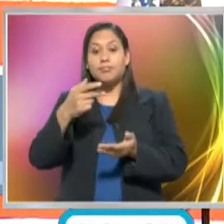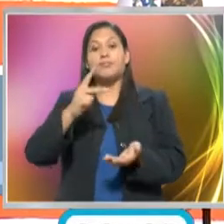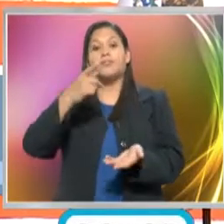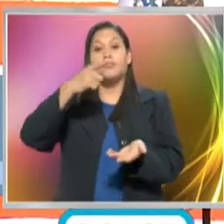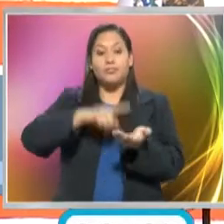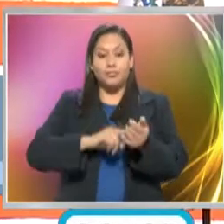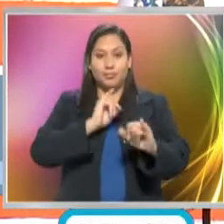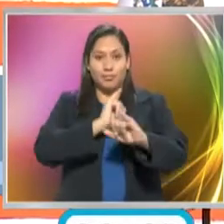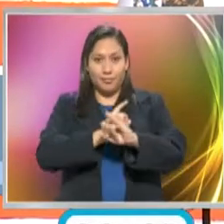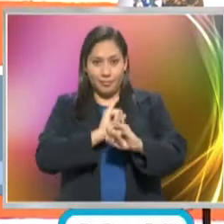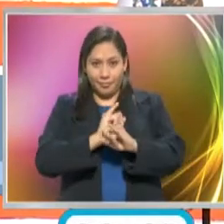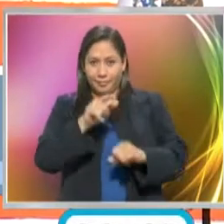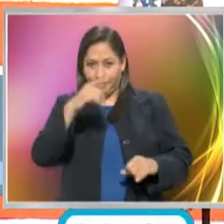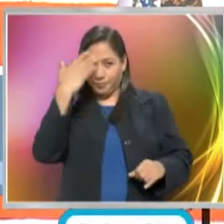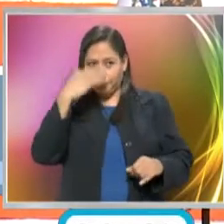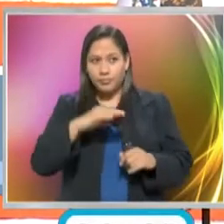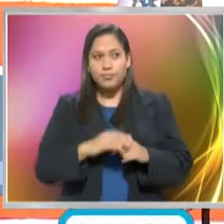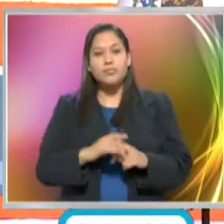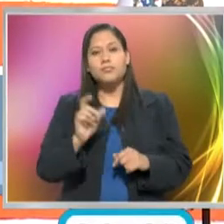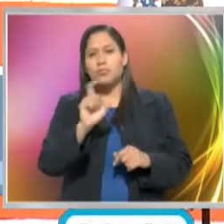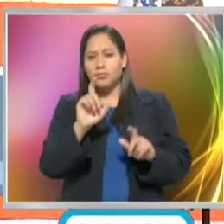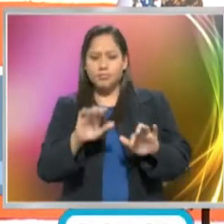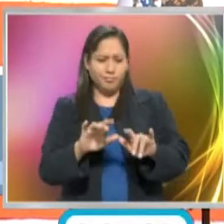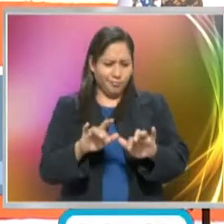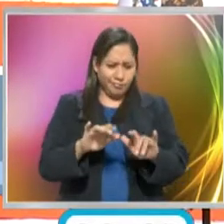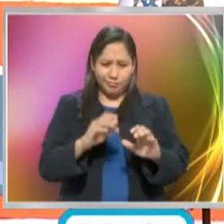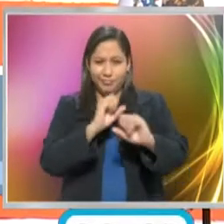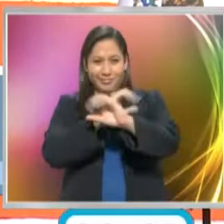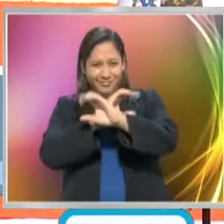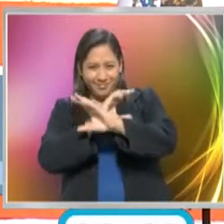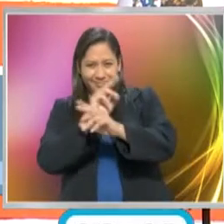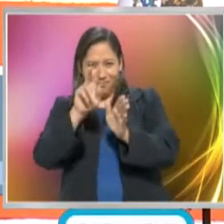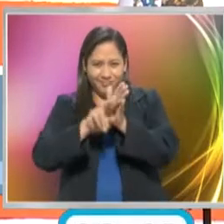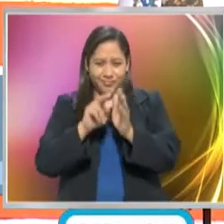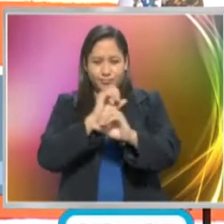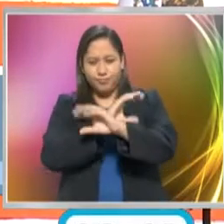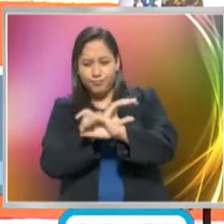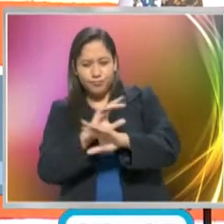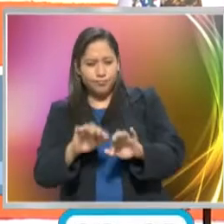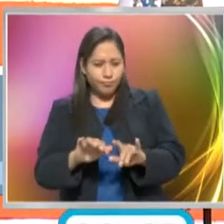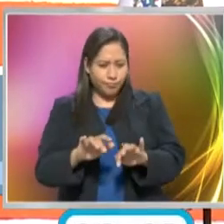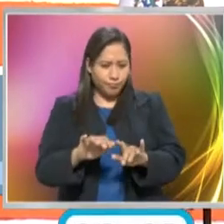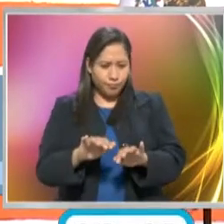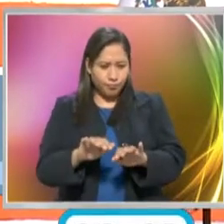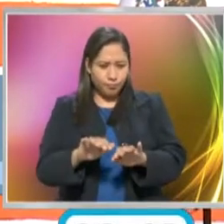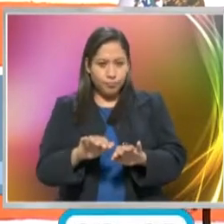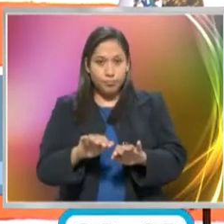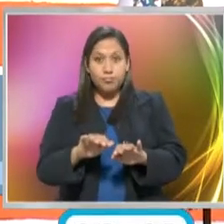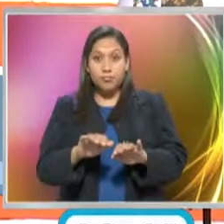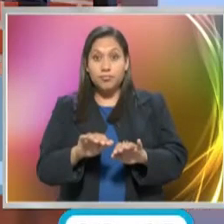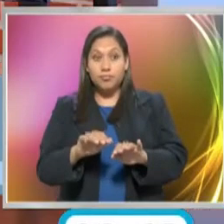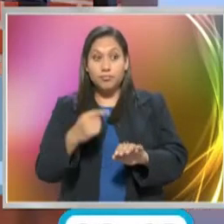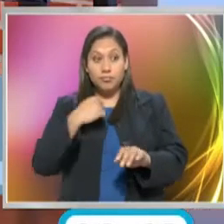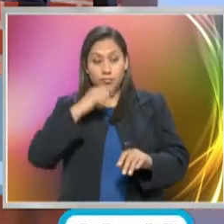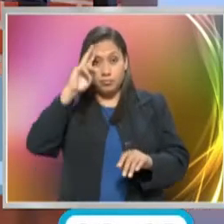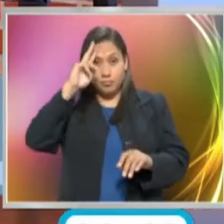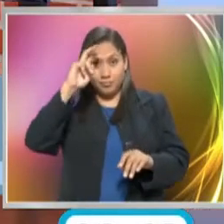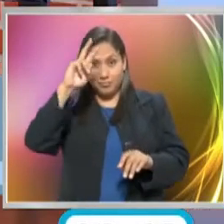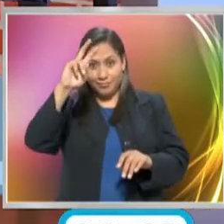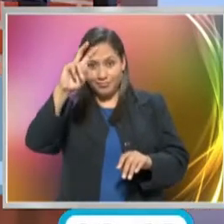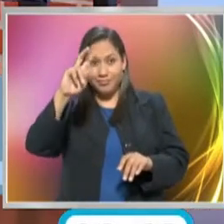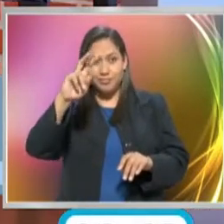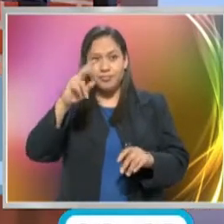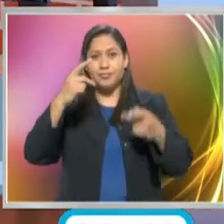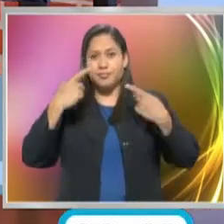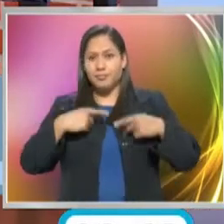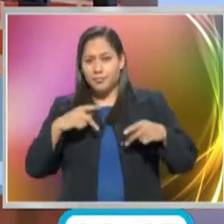sí, y características de mercado. Lo puede utilizar para su propio negocio. muy bien. Pero también se puede emplear